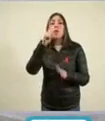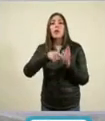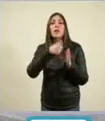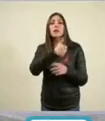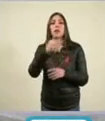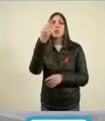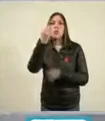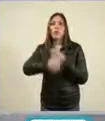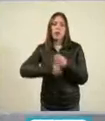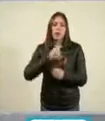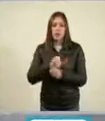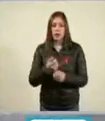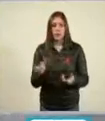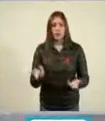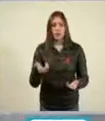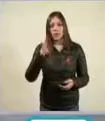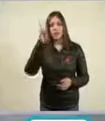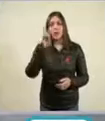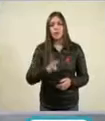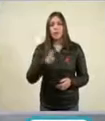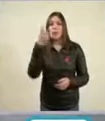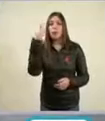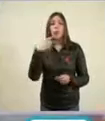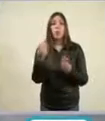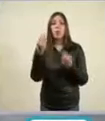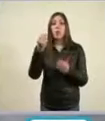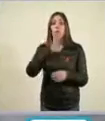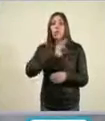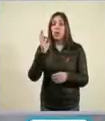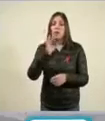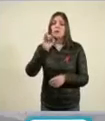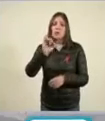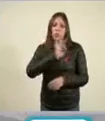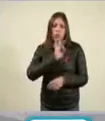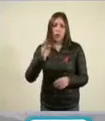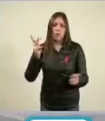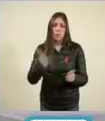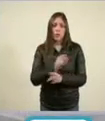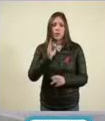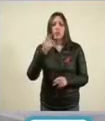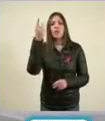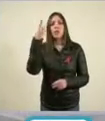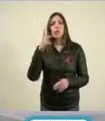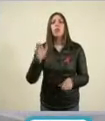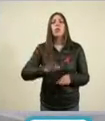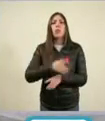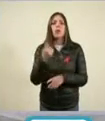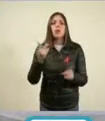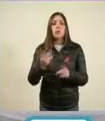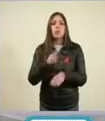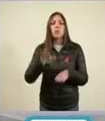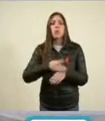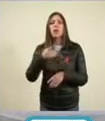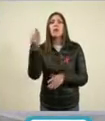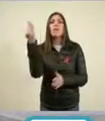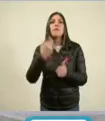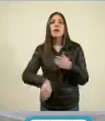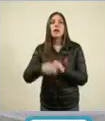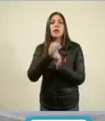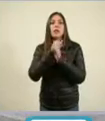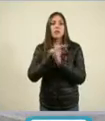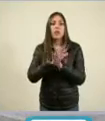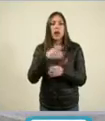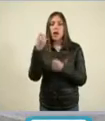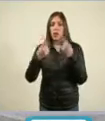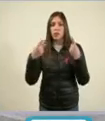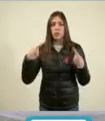O sea, realmente la probabilidad pero es muy importante puede lo que estás suceder, diciendo, sí. pero ¿por qué sucede? Justo por la mala información, porque